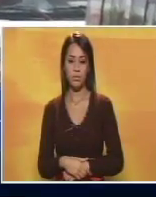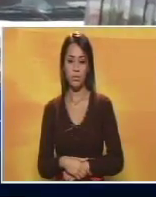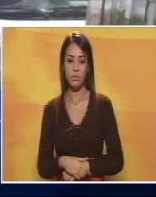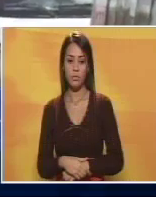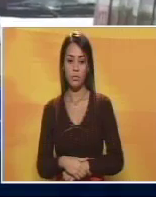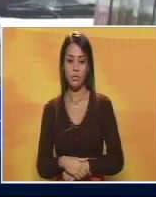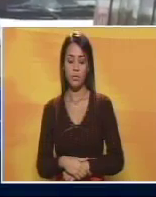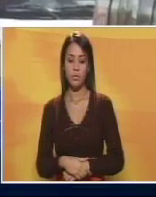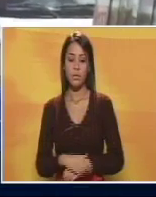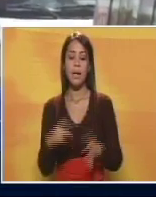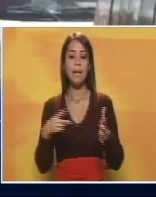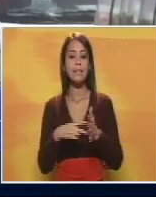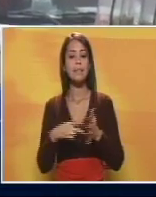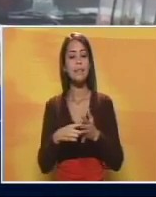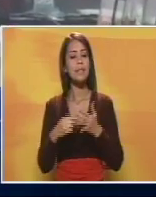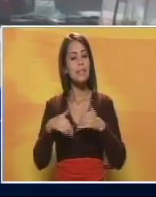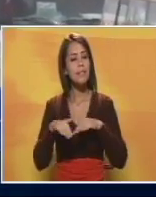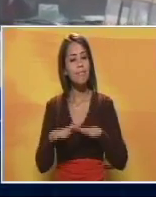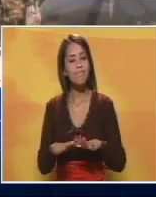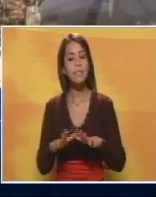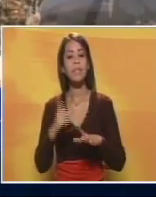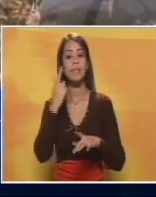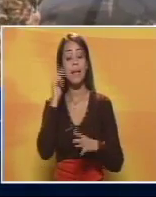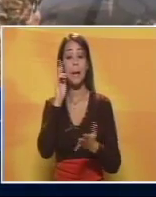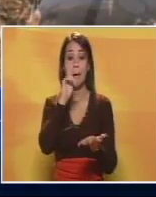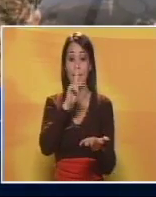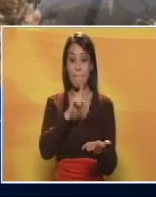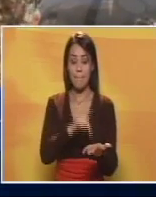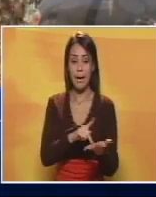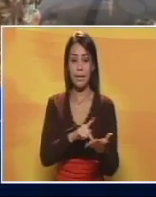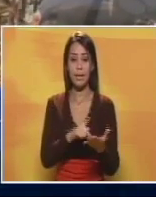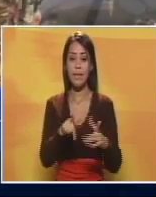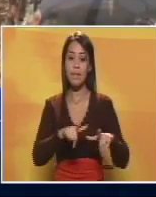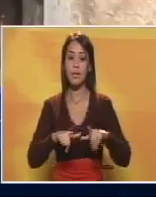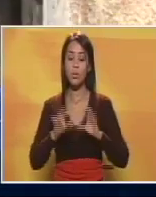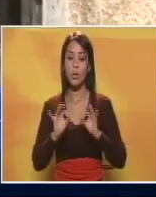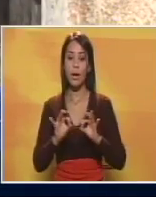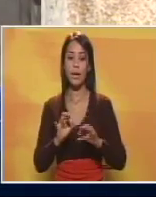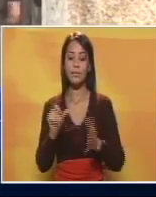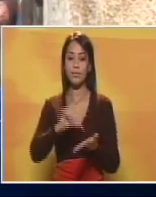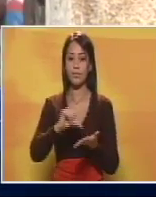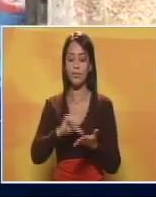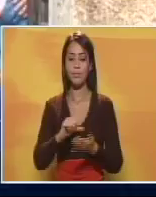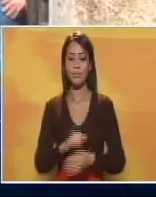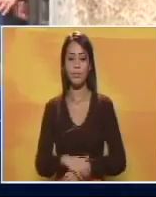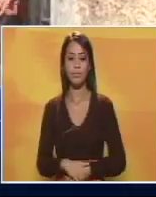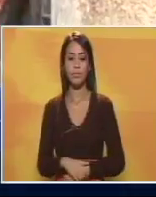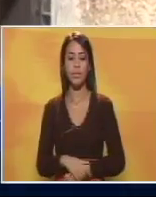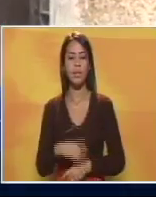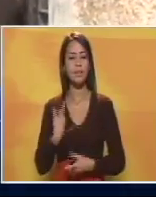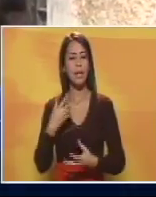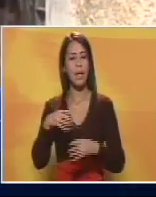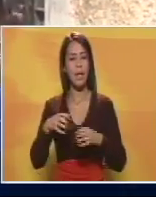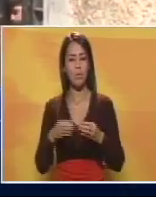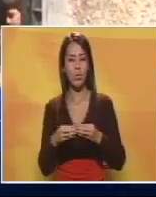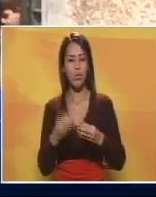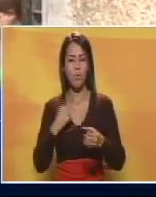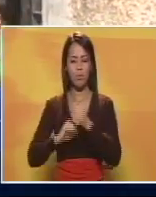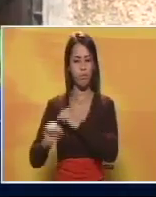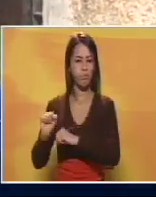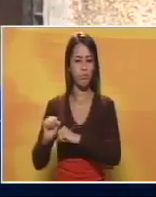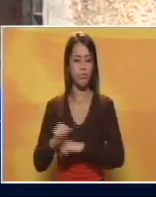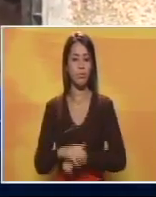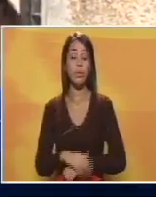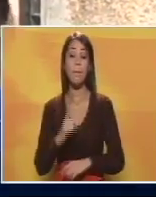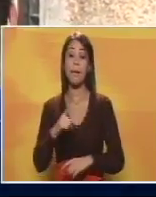En Siria sigue suspendida la evacuación de combatientes y civiles de la ciudad de Duma, último reducto rebelde de la región de Guta Oriental,